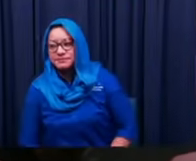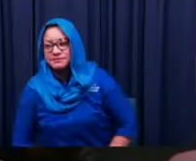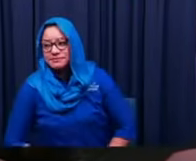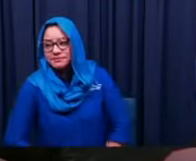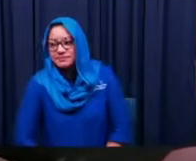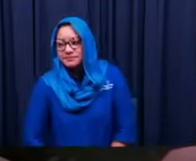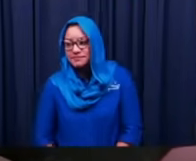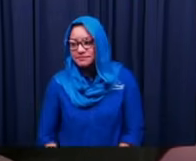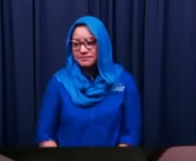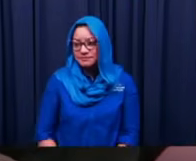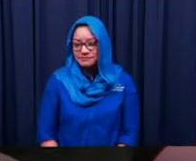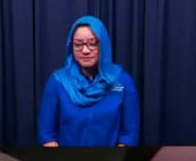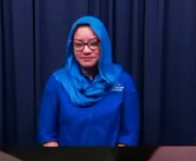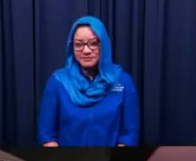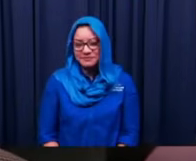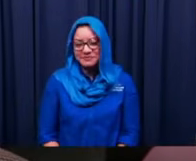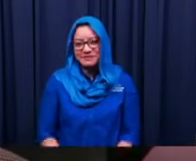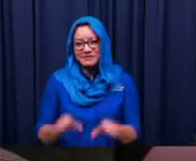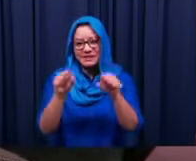Estéreo, pueda